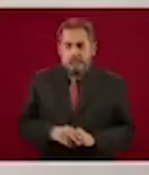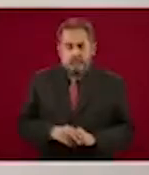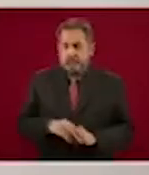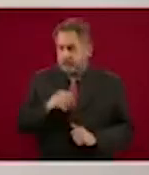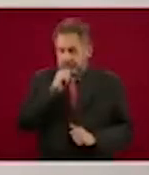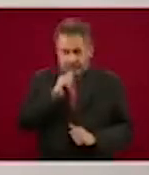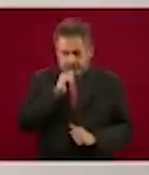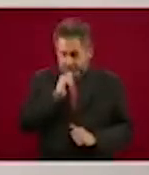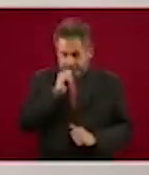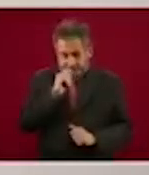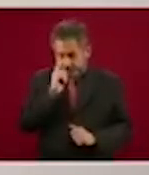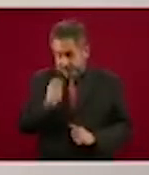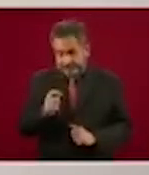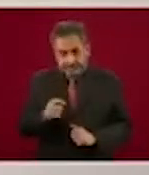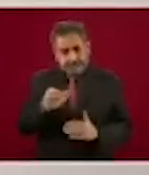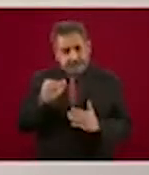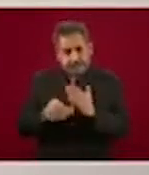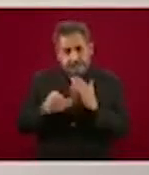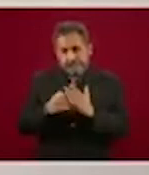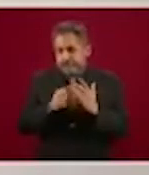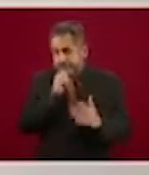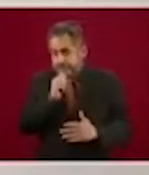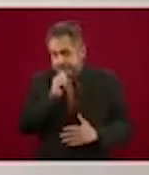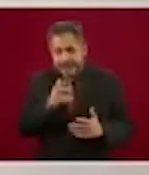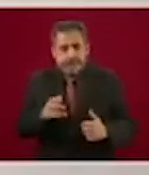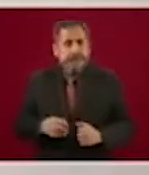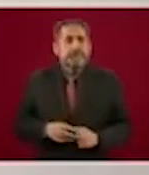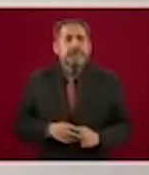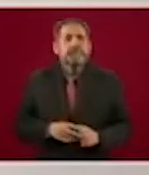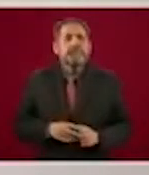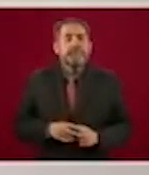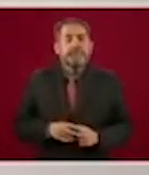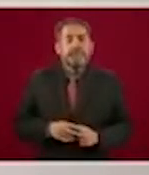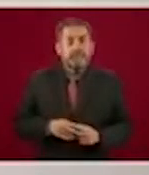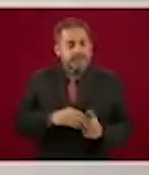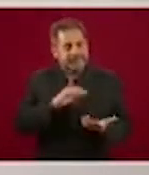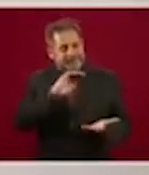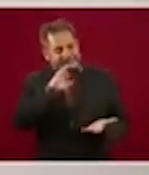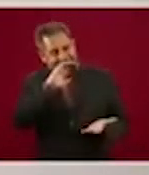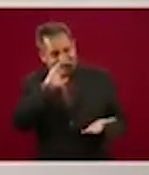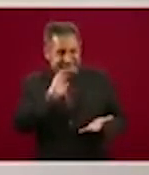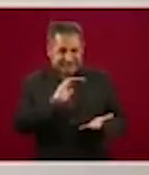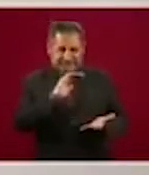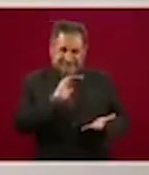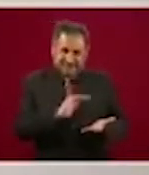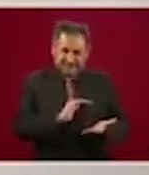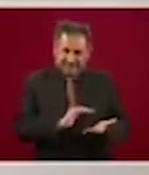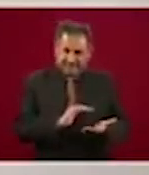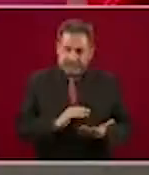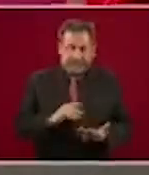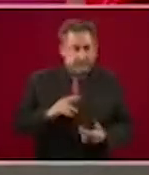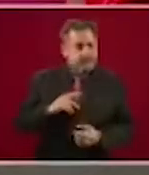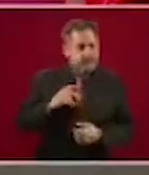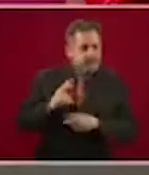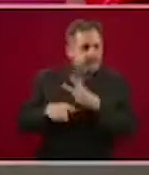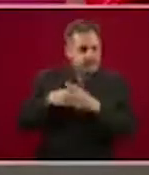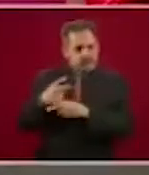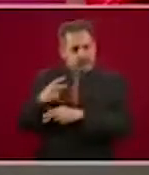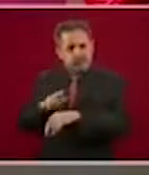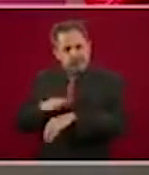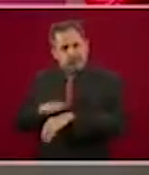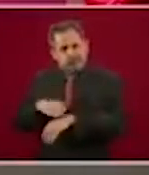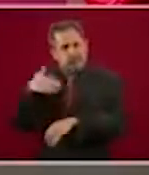de abajo y desaparecer la figura de los inspectores afirmó el presidente en 3 manuel lópez obrador al informar que dicha legislación